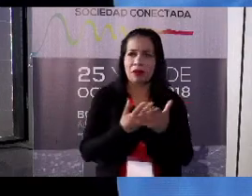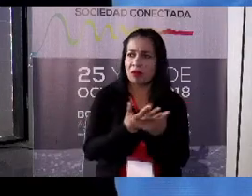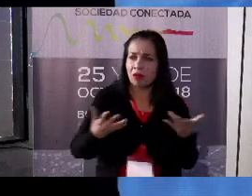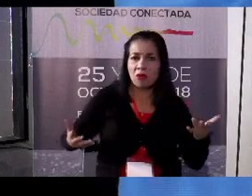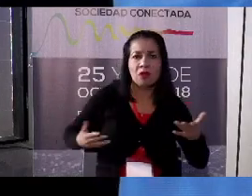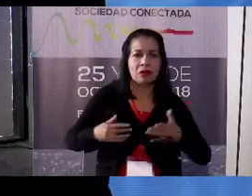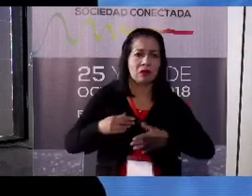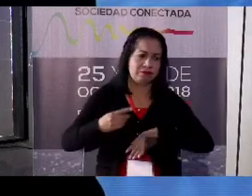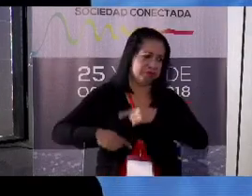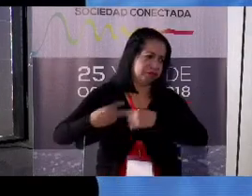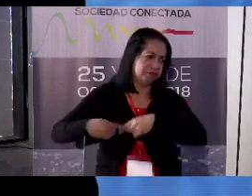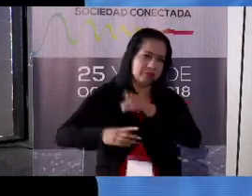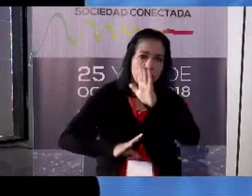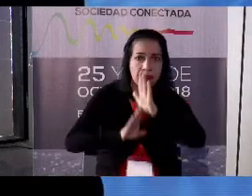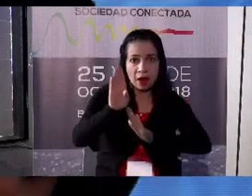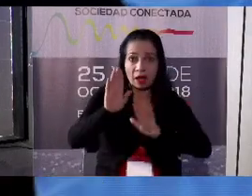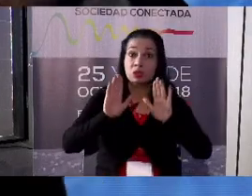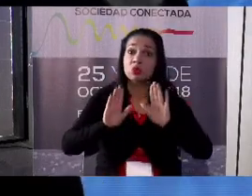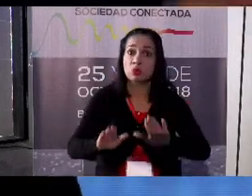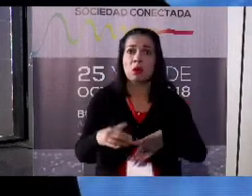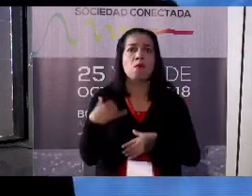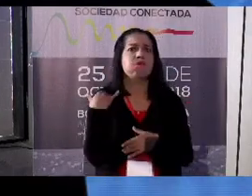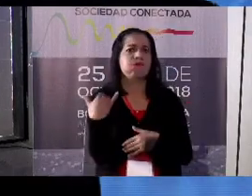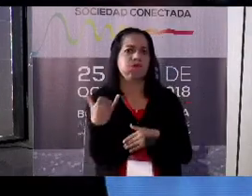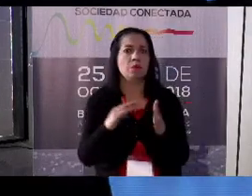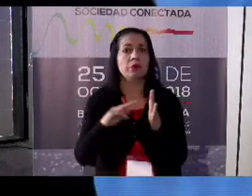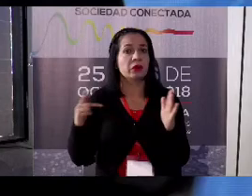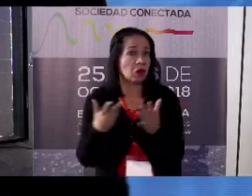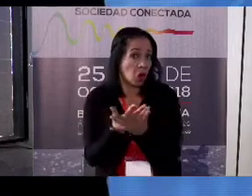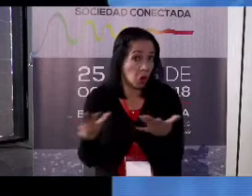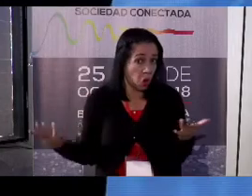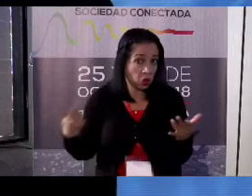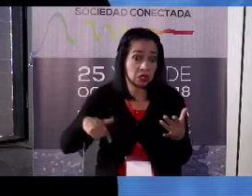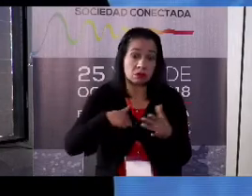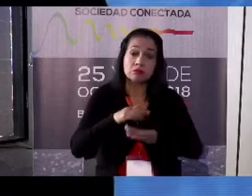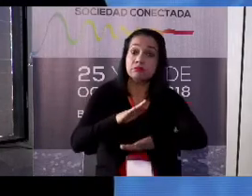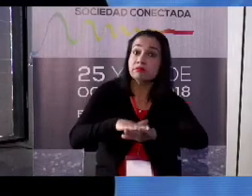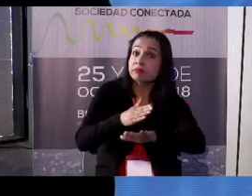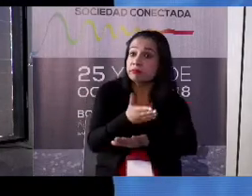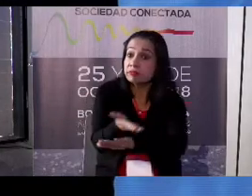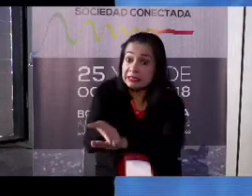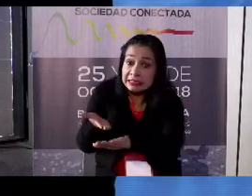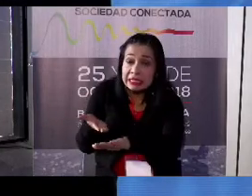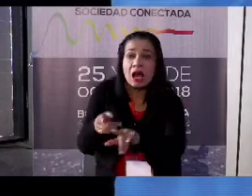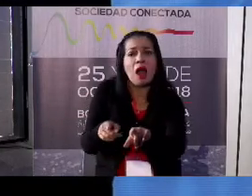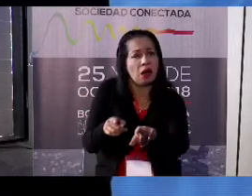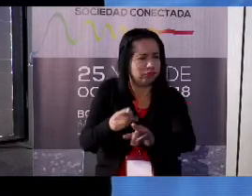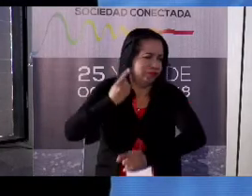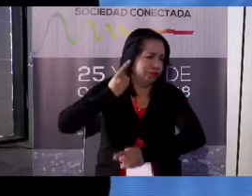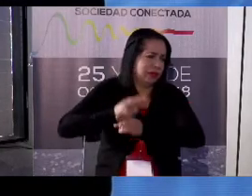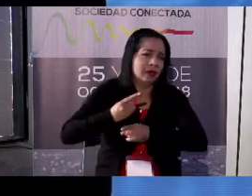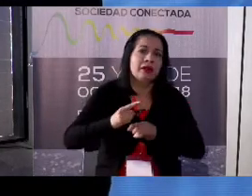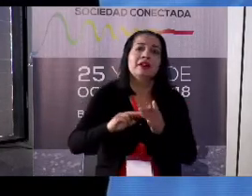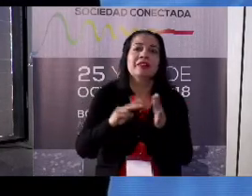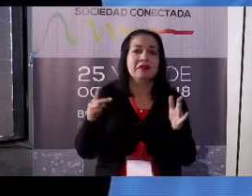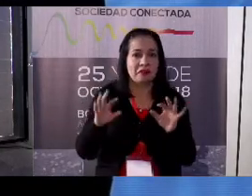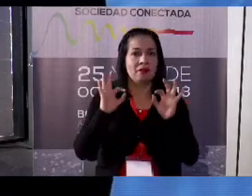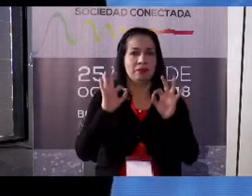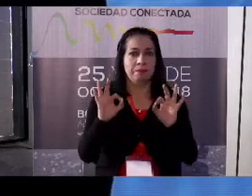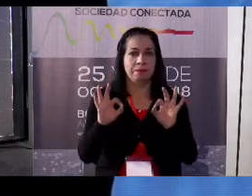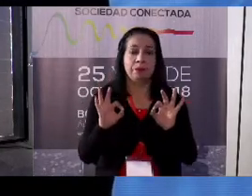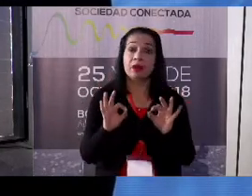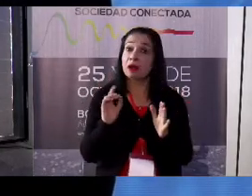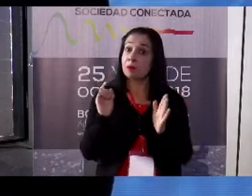tecnologías están y van a llegar a cumplir lo que les pidamos en algún momento pero si las personas no están